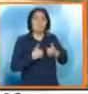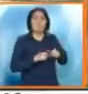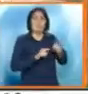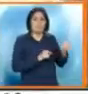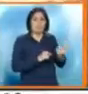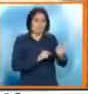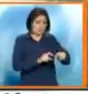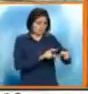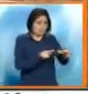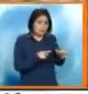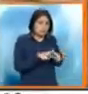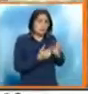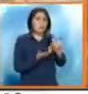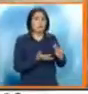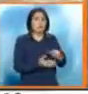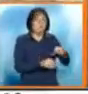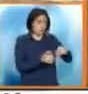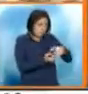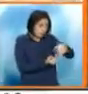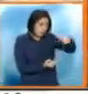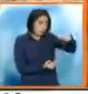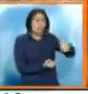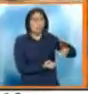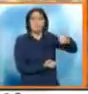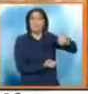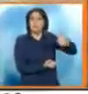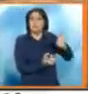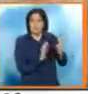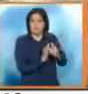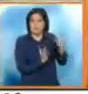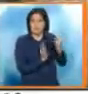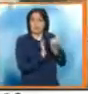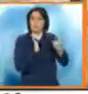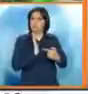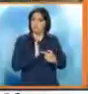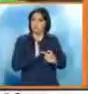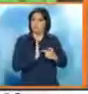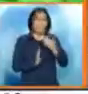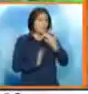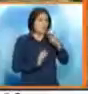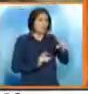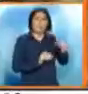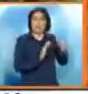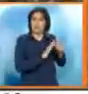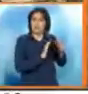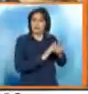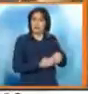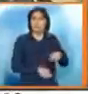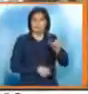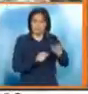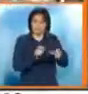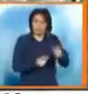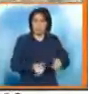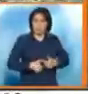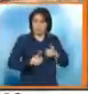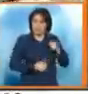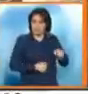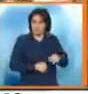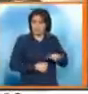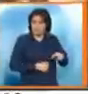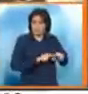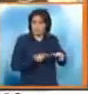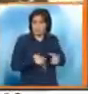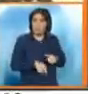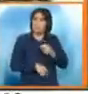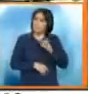bien has señalado, haya un título de propiedad y se pueda acreditar, pues, la vivienda y se pueda acreditar que estas personas vivían ahí.